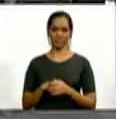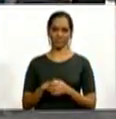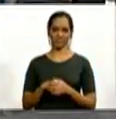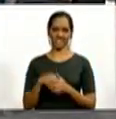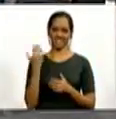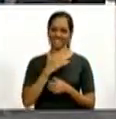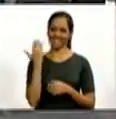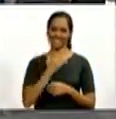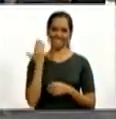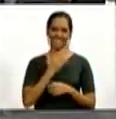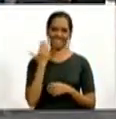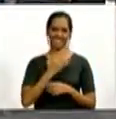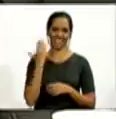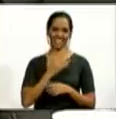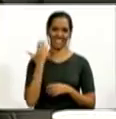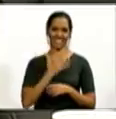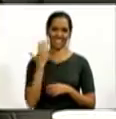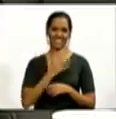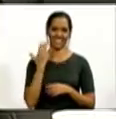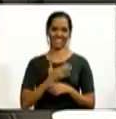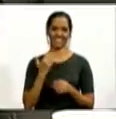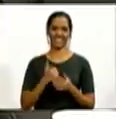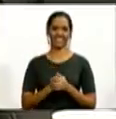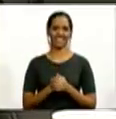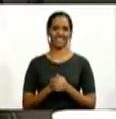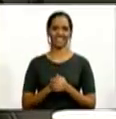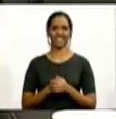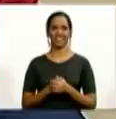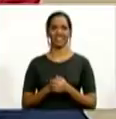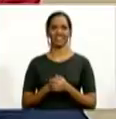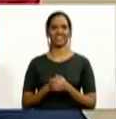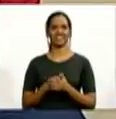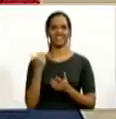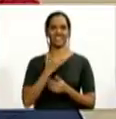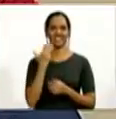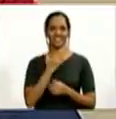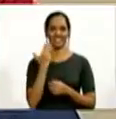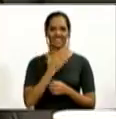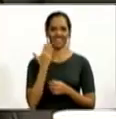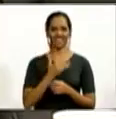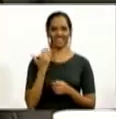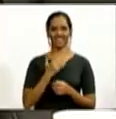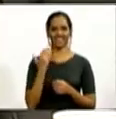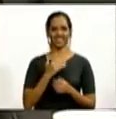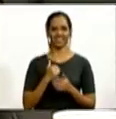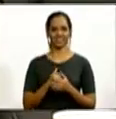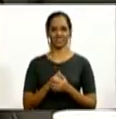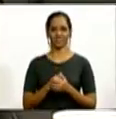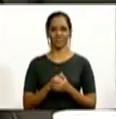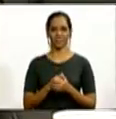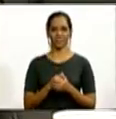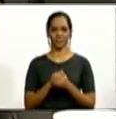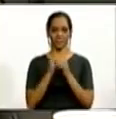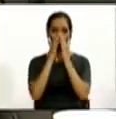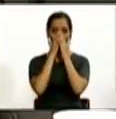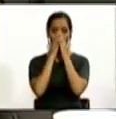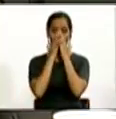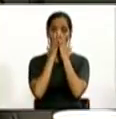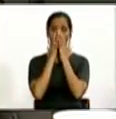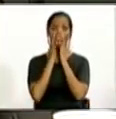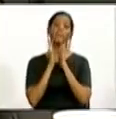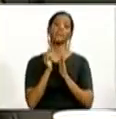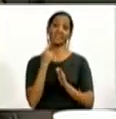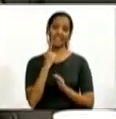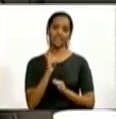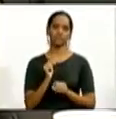güey. No, pero... Bendito. Un sagrado corazón de él. Tres conflictos semanales con Ricardo González. ¿Sí, no? Sí. ¿Sabes? Pues,